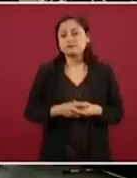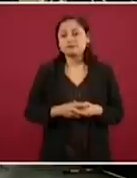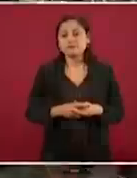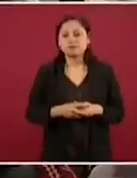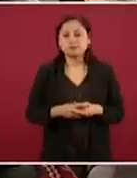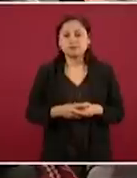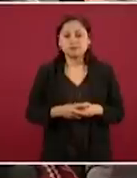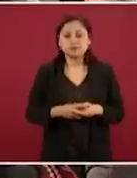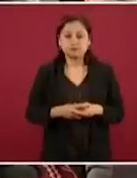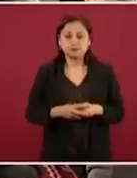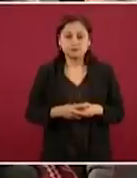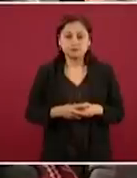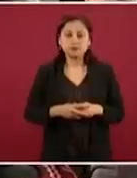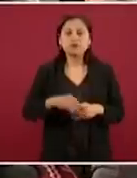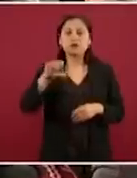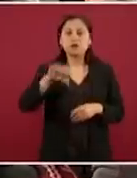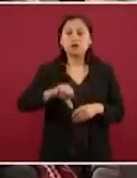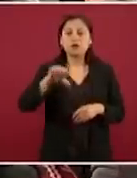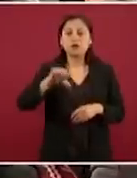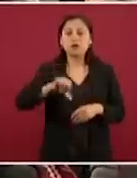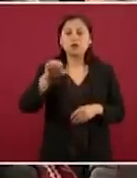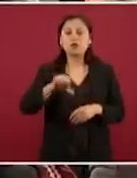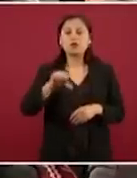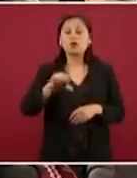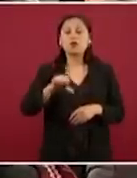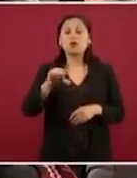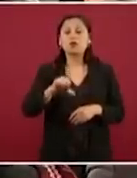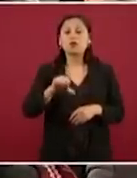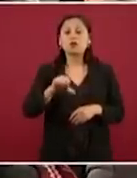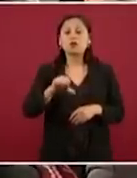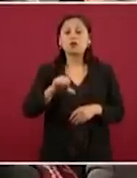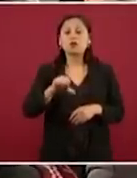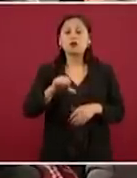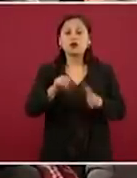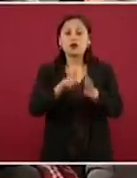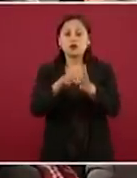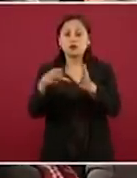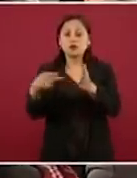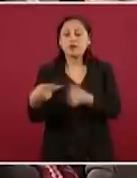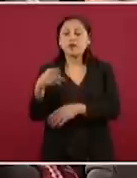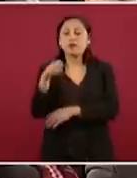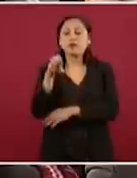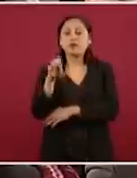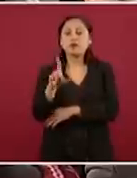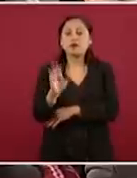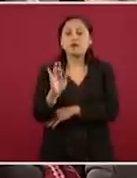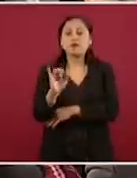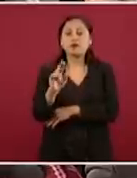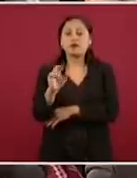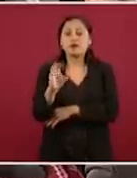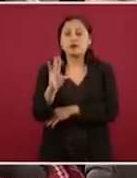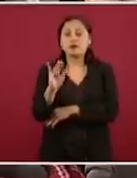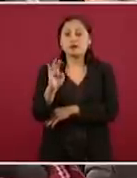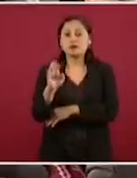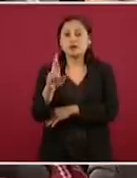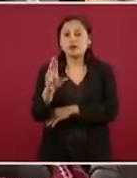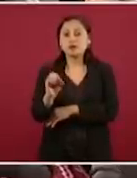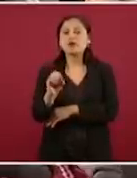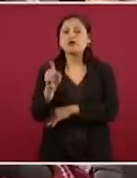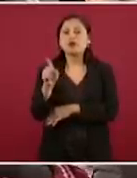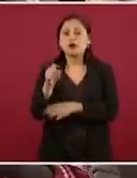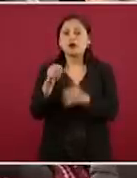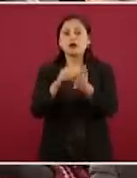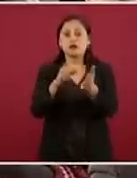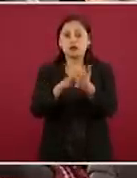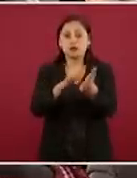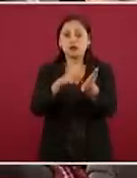También hoy viene en el periódico El Financiero una nota, no sé